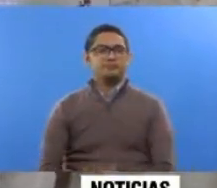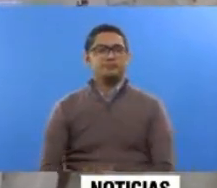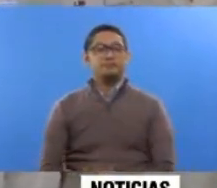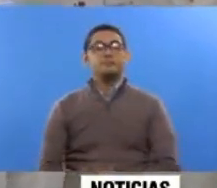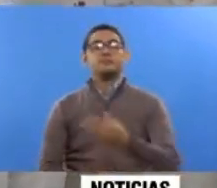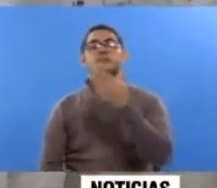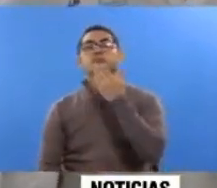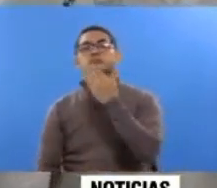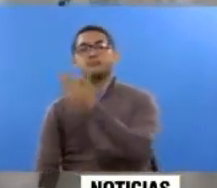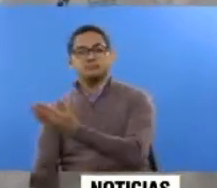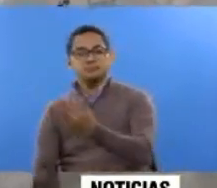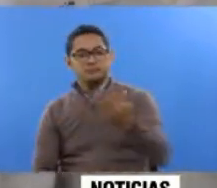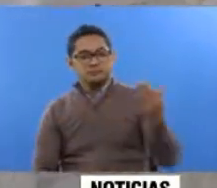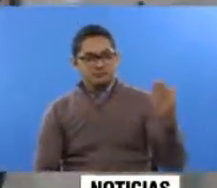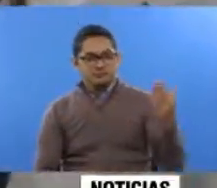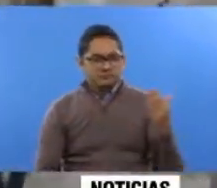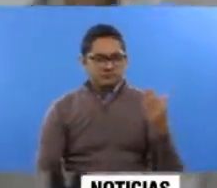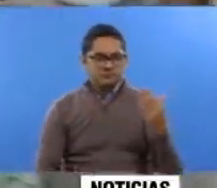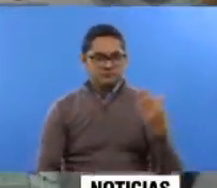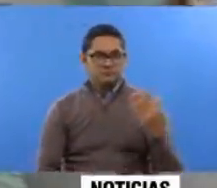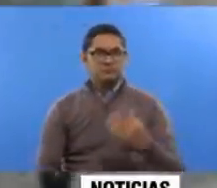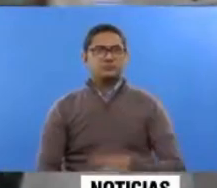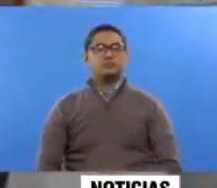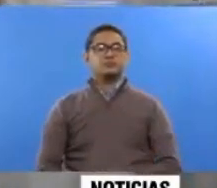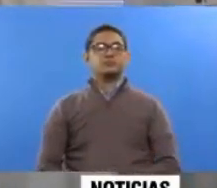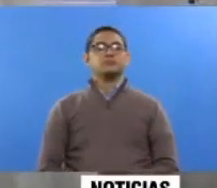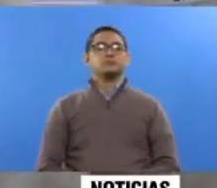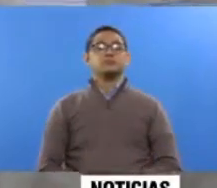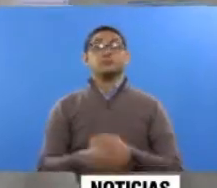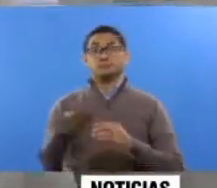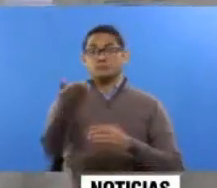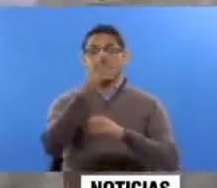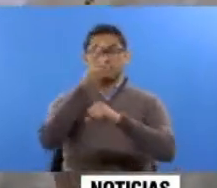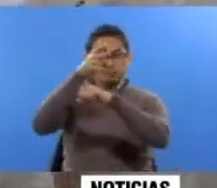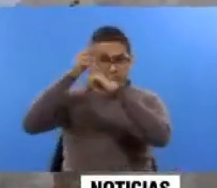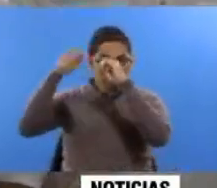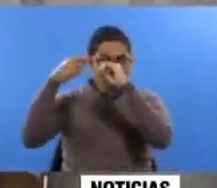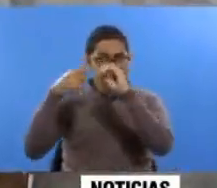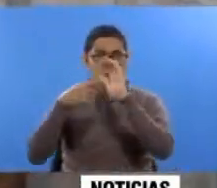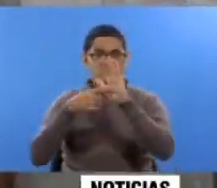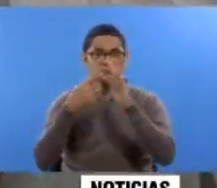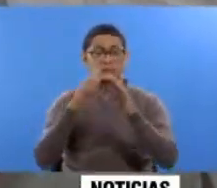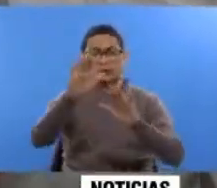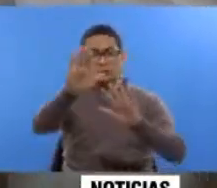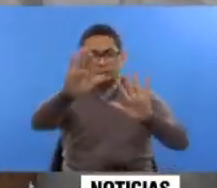Gracias a ustedes. Muchas gracias. Gracias por cubrir la actividad. Ah, miren, déjenme avisarle algo.